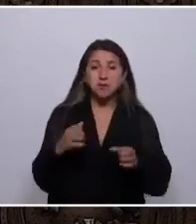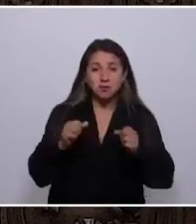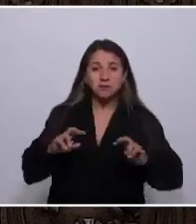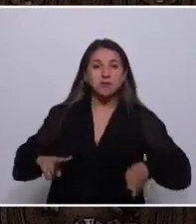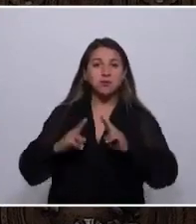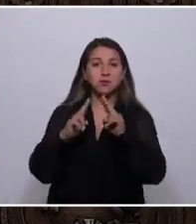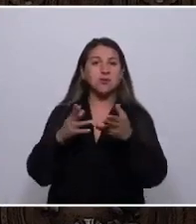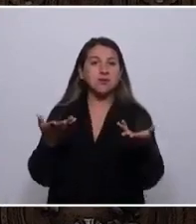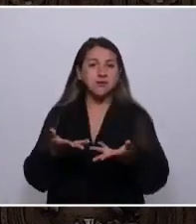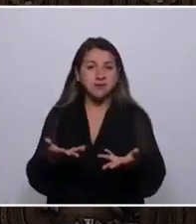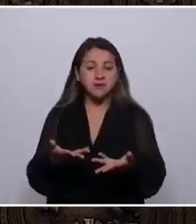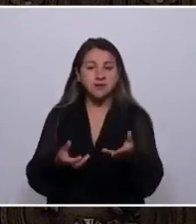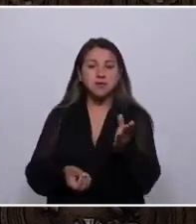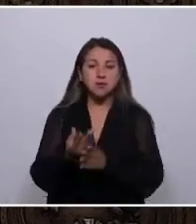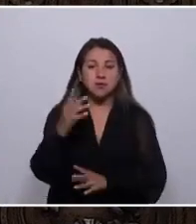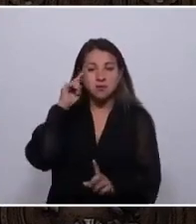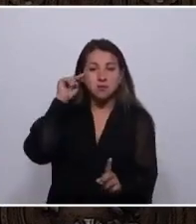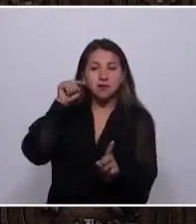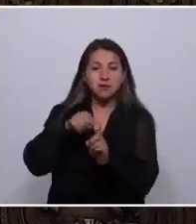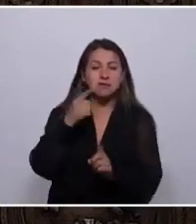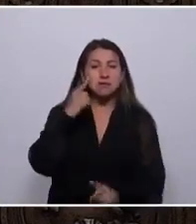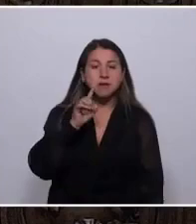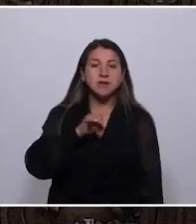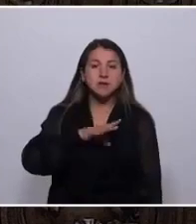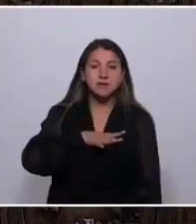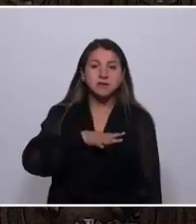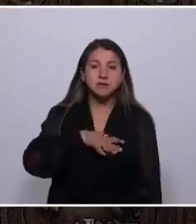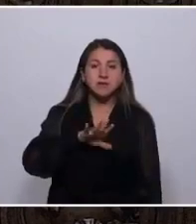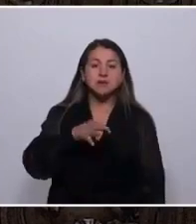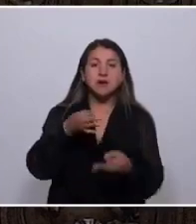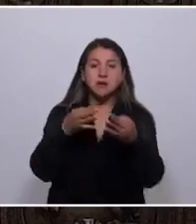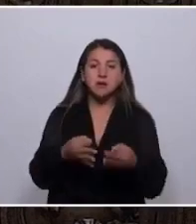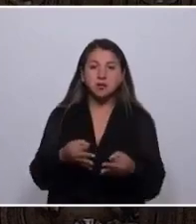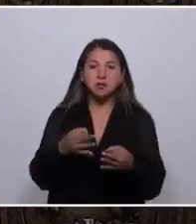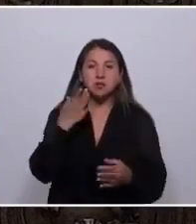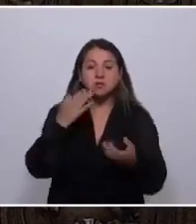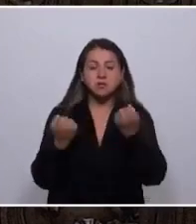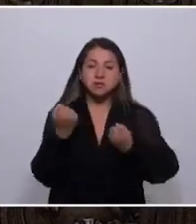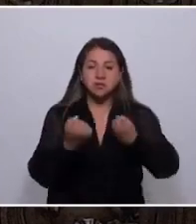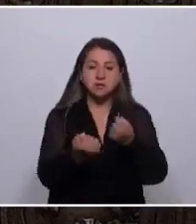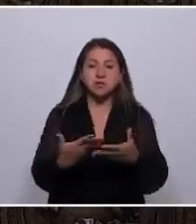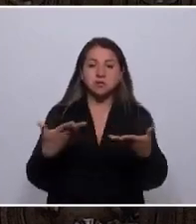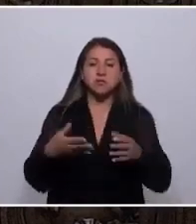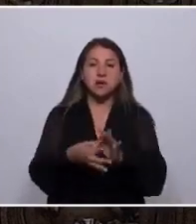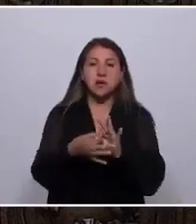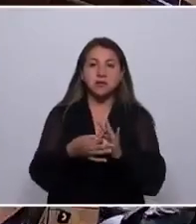entonces un nuevo norte para Chile, más justo y solidario. Muchas gracias.